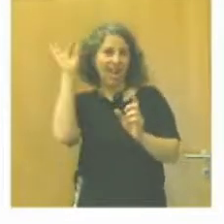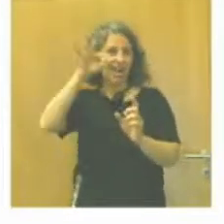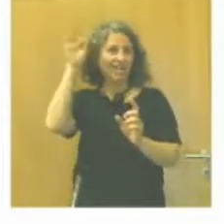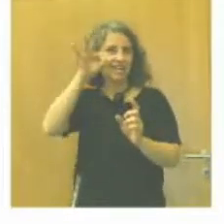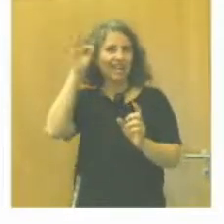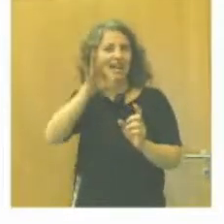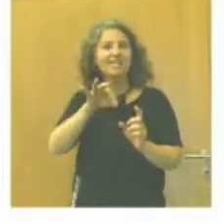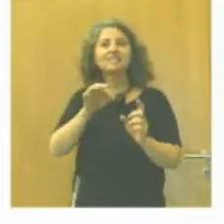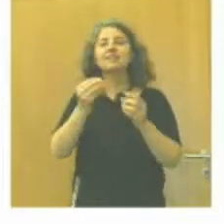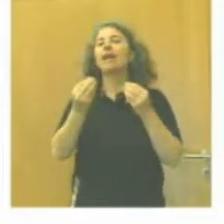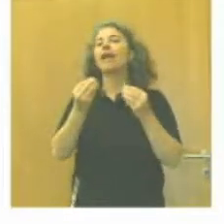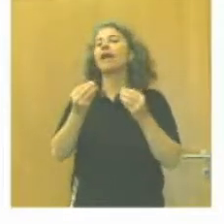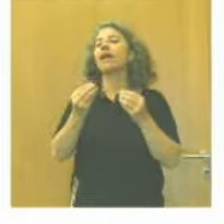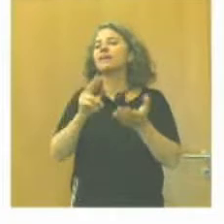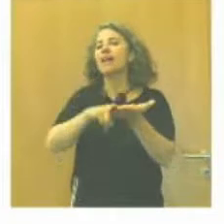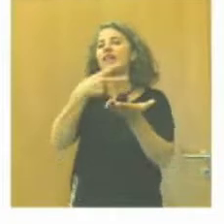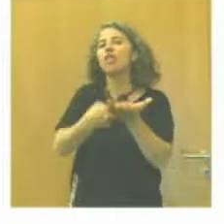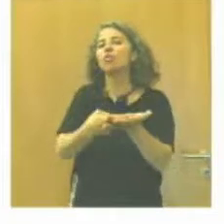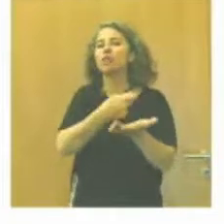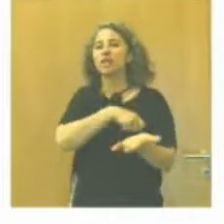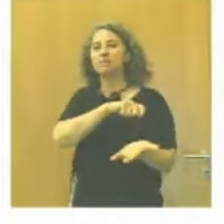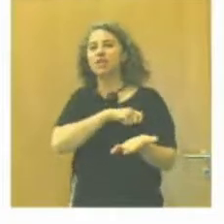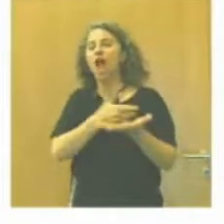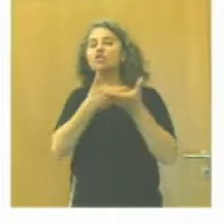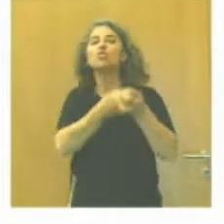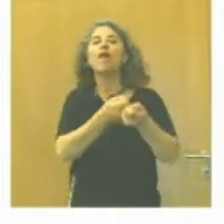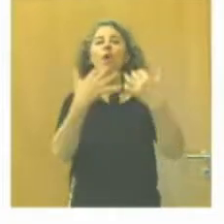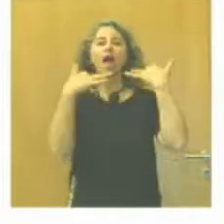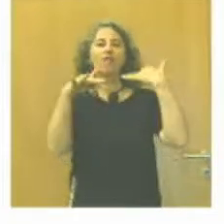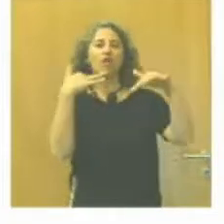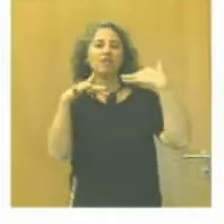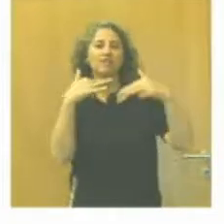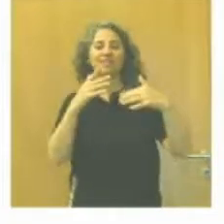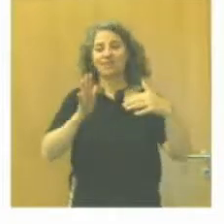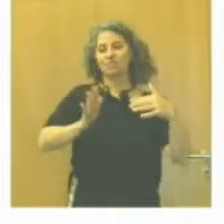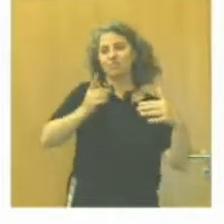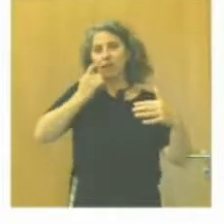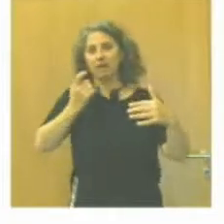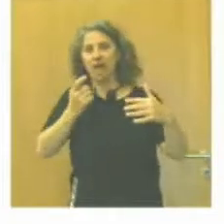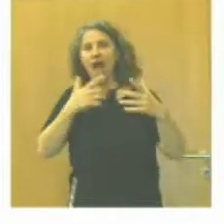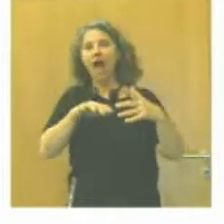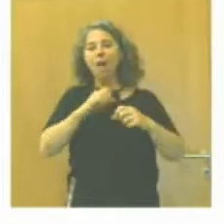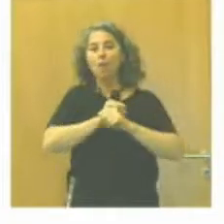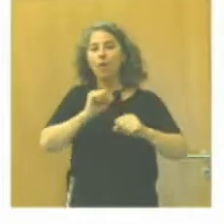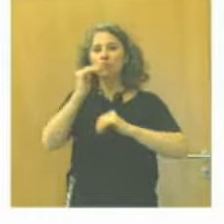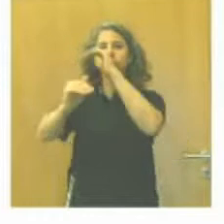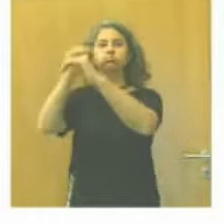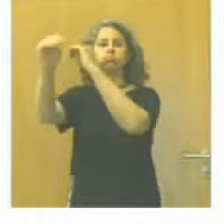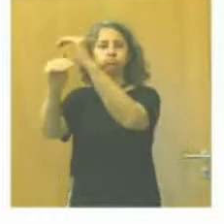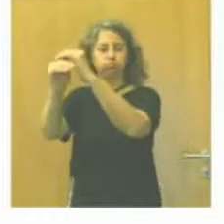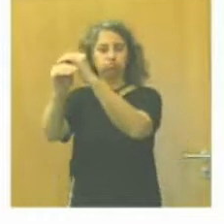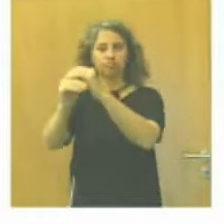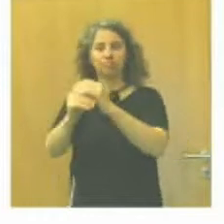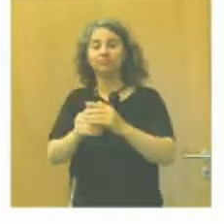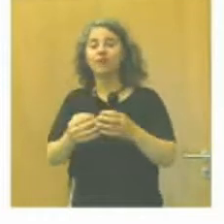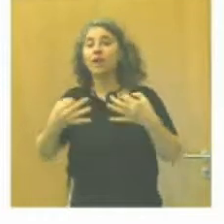Adolescents Thrive, que sería traducido en español ayudando a los, adolescentes a prosperar. Entonces,